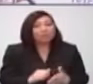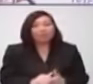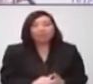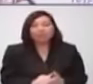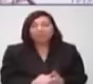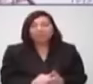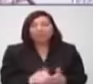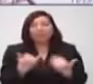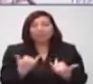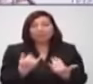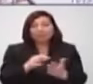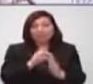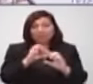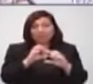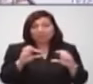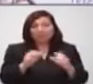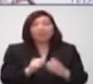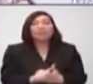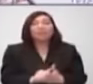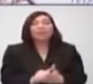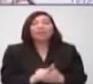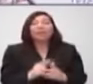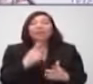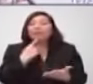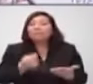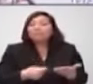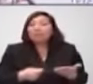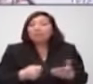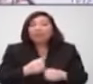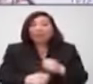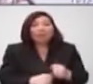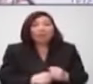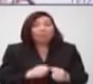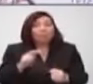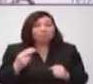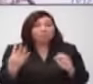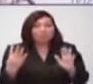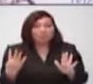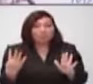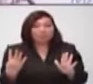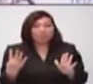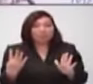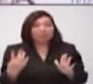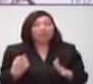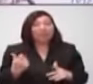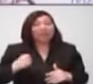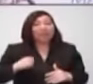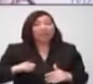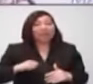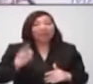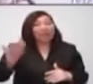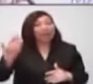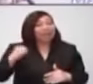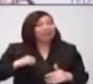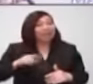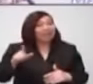presidente. Esta cláusula, señor presidente, está firmada en el año 2009, año en el que el señor alcalde era alcalde